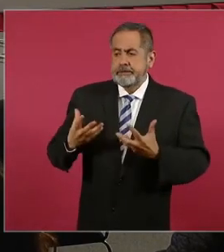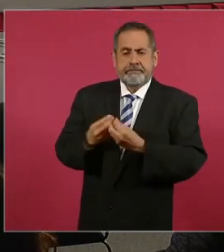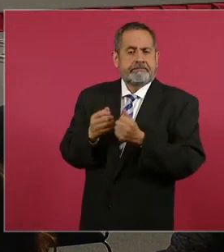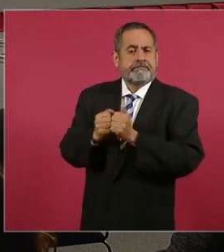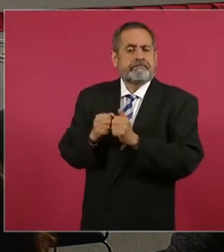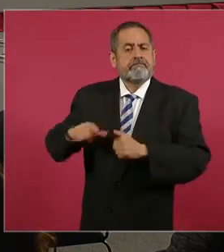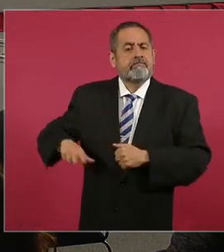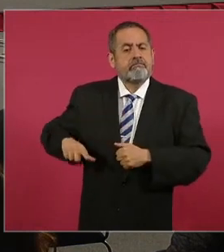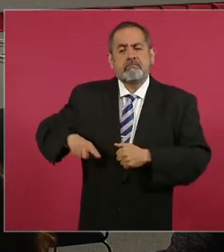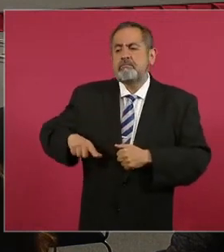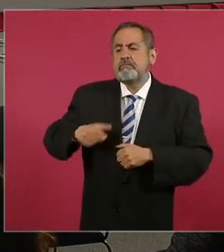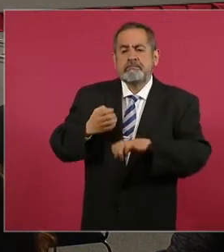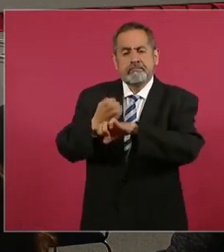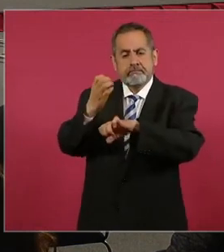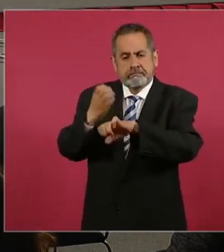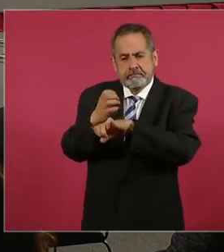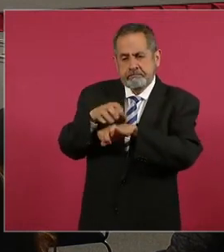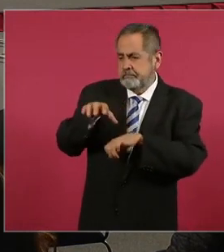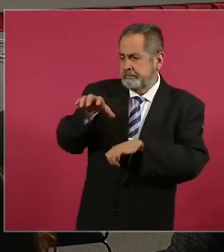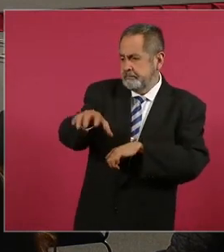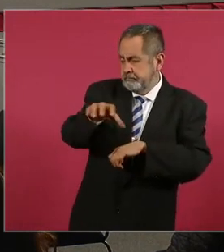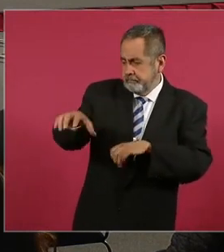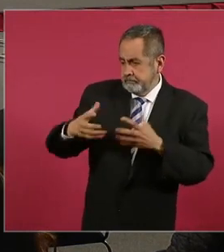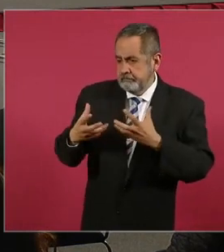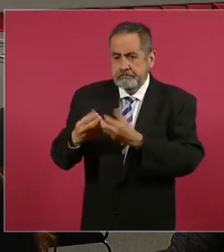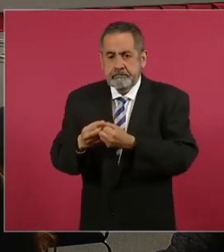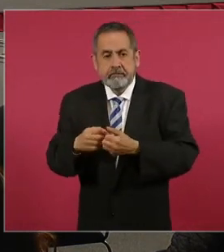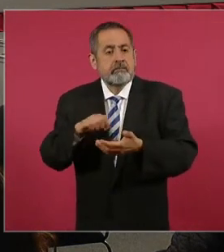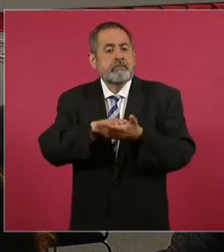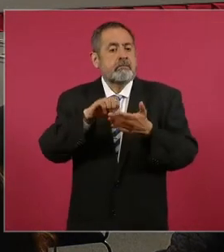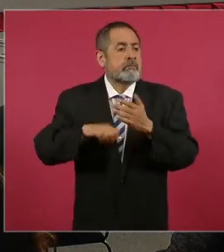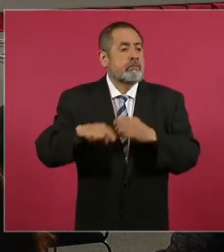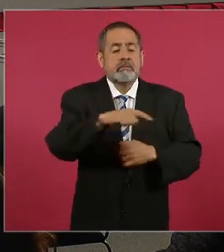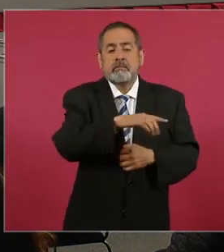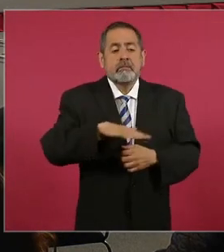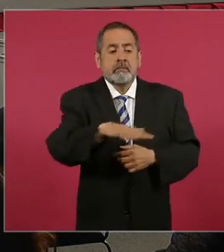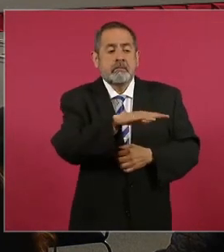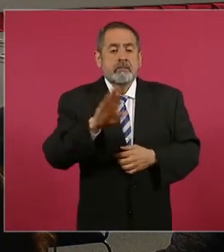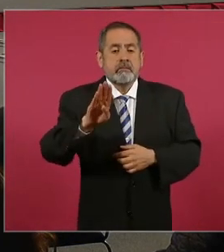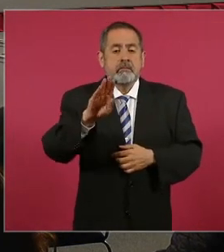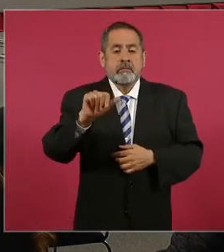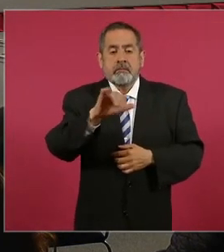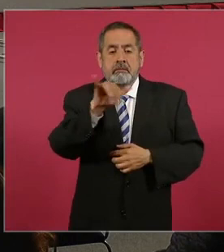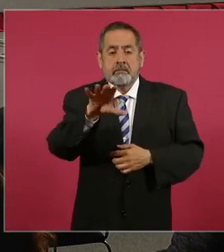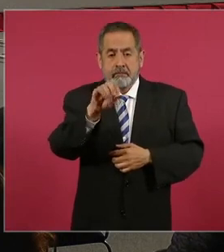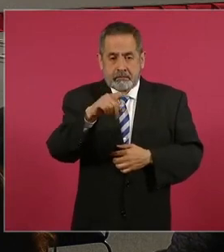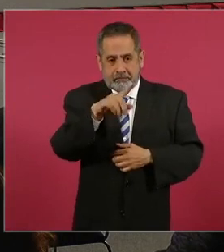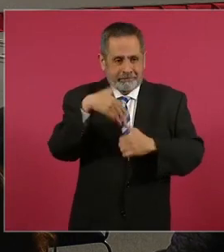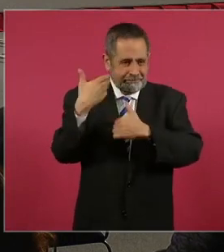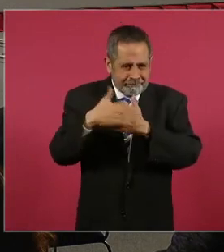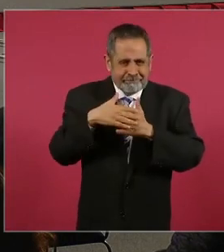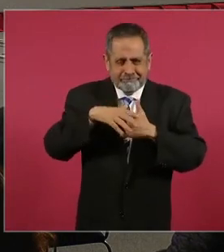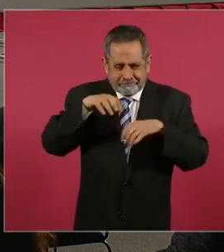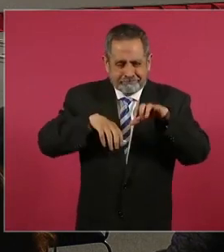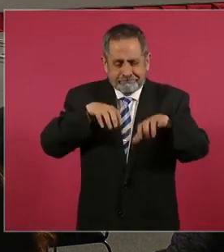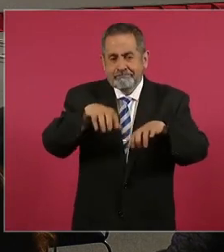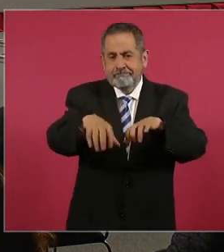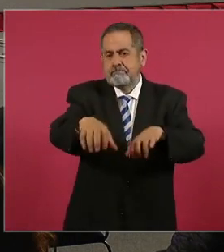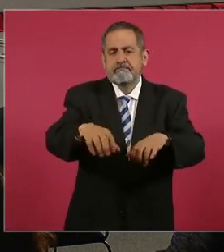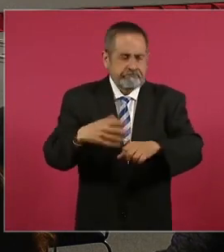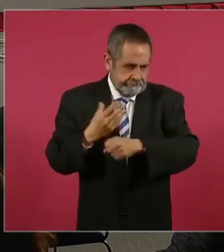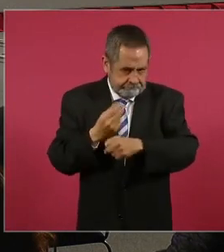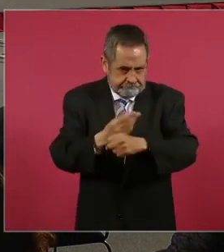gobiernos locales. Apoyamos al Bajío con sus proyectos para corredores industriales, a